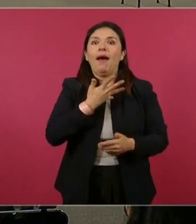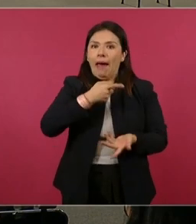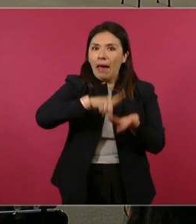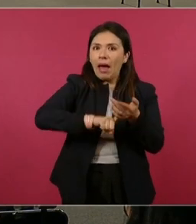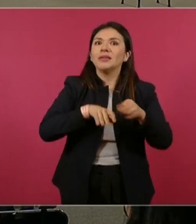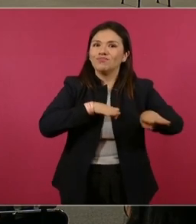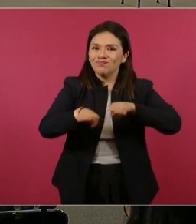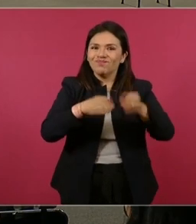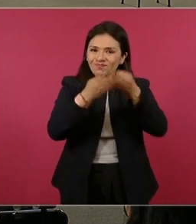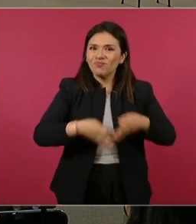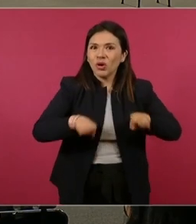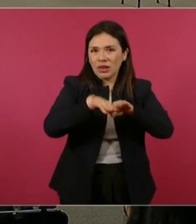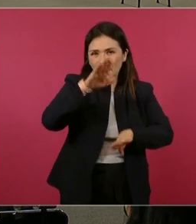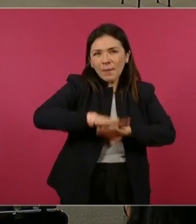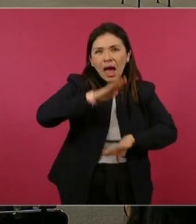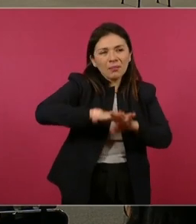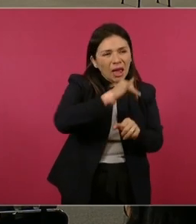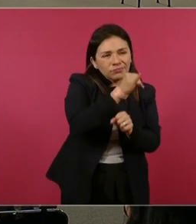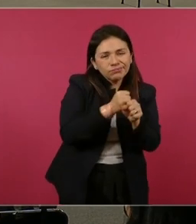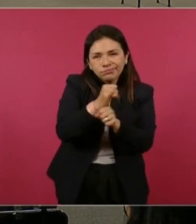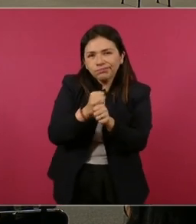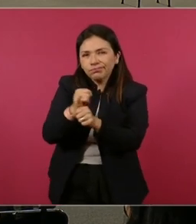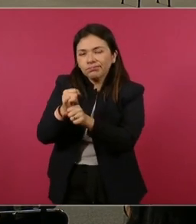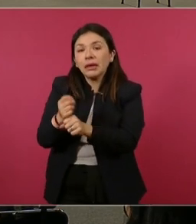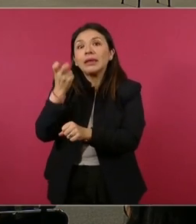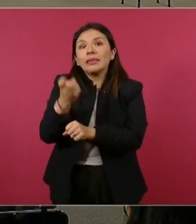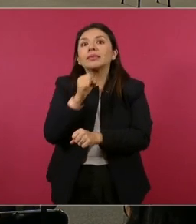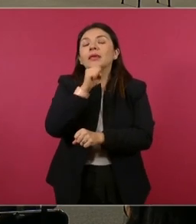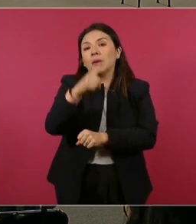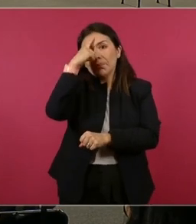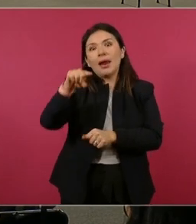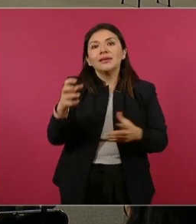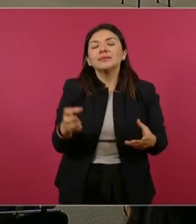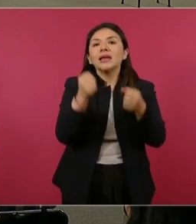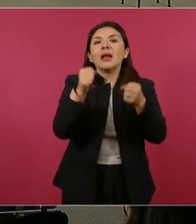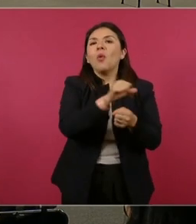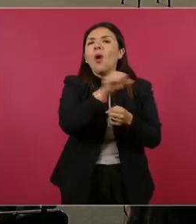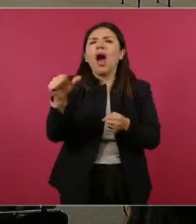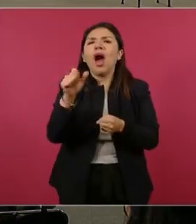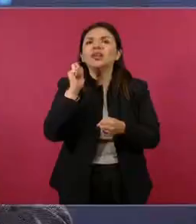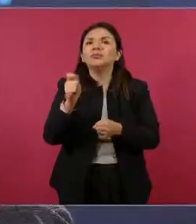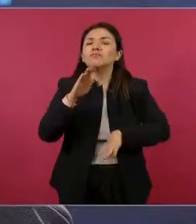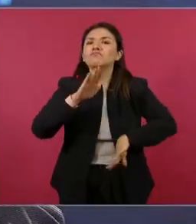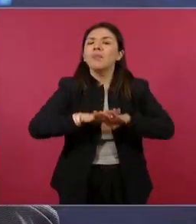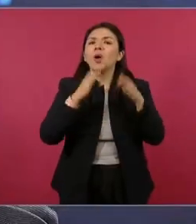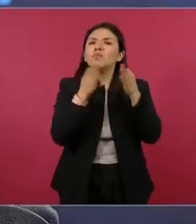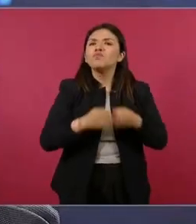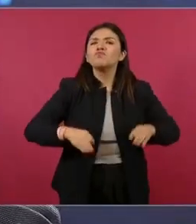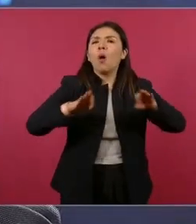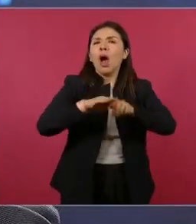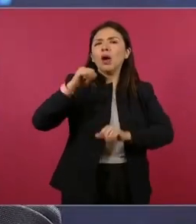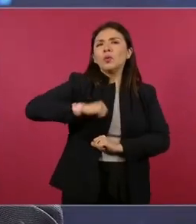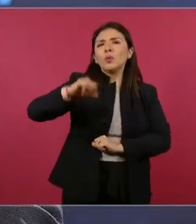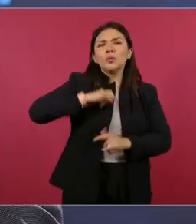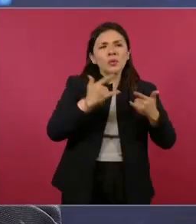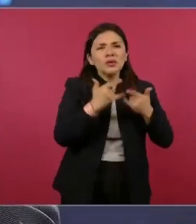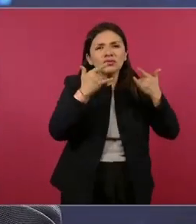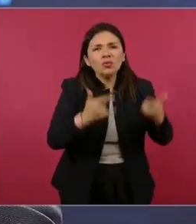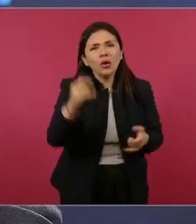de investigación y recuperando, como dice el señor presidente, toda la fortaleza histórica y